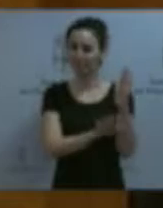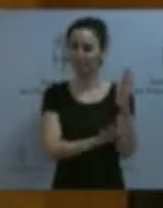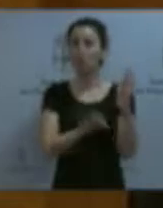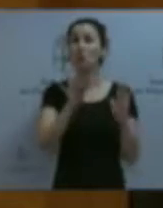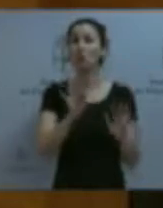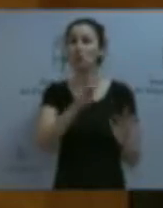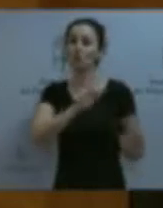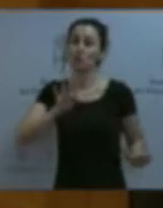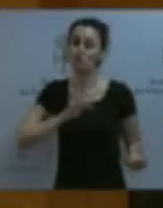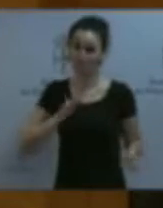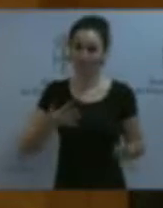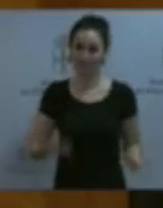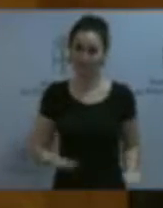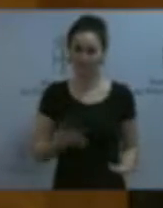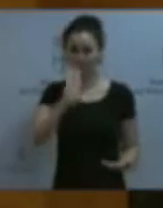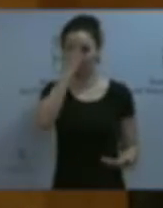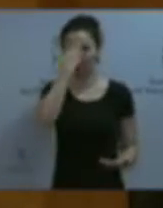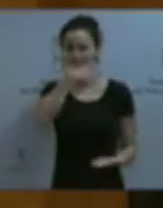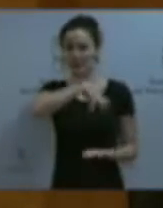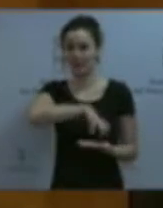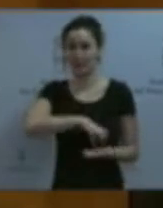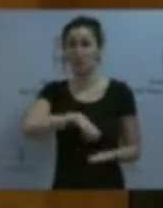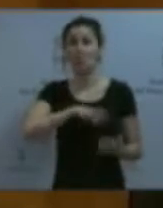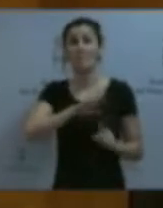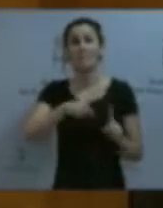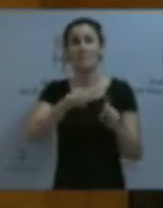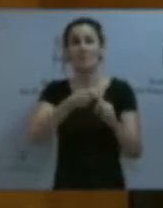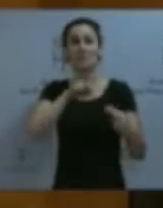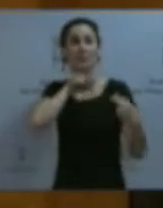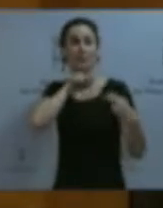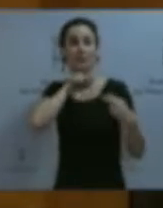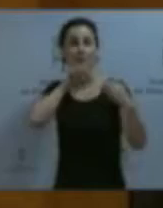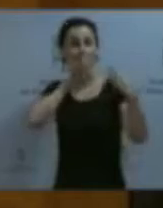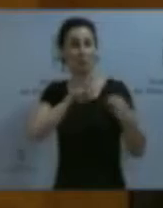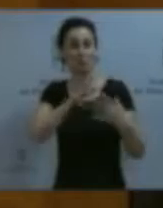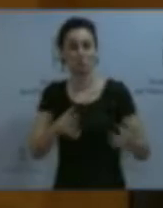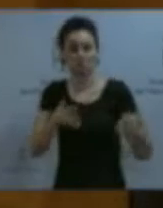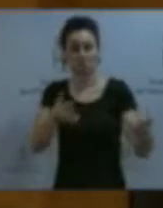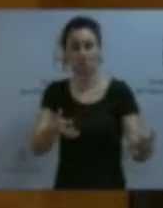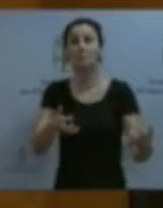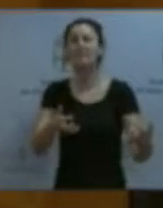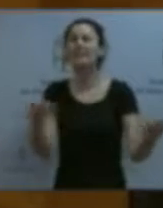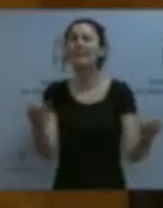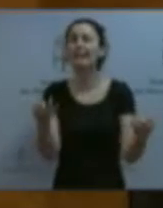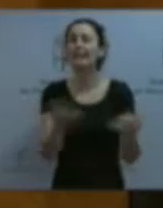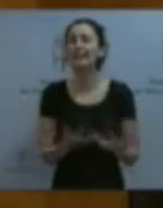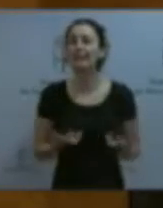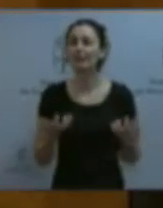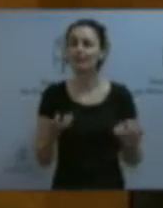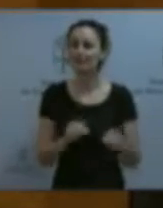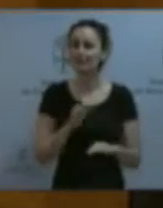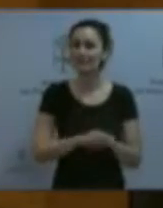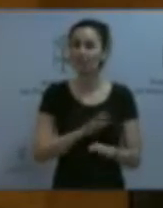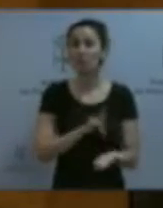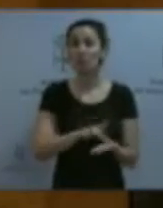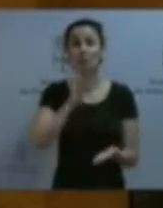origen. Y esto se llegaba a verbalizar de manera textual con la siguiente frase en el momento de la